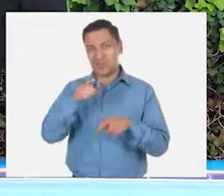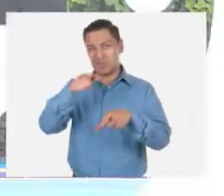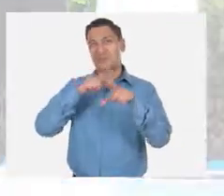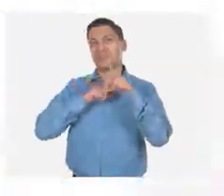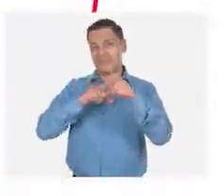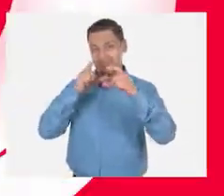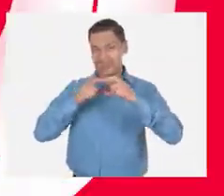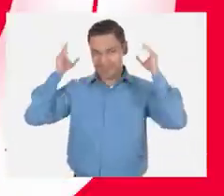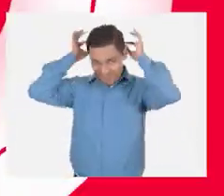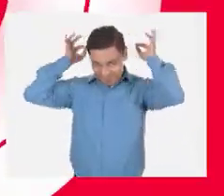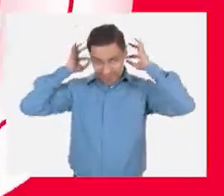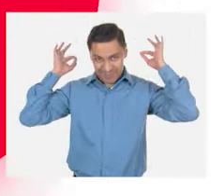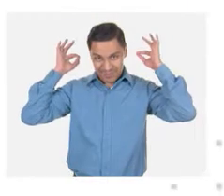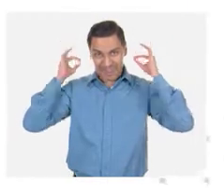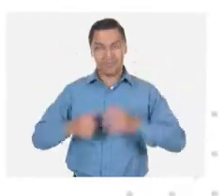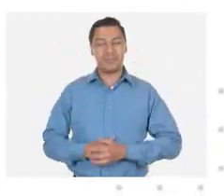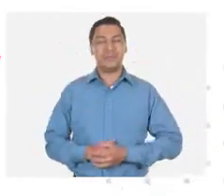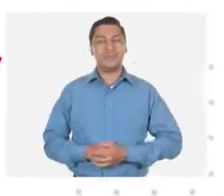la protección.